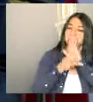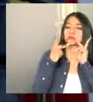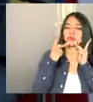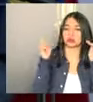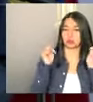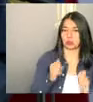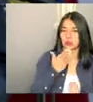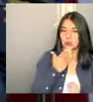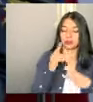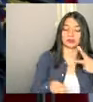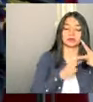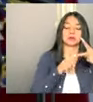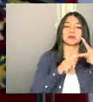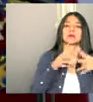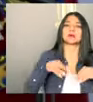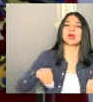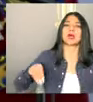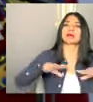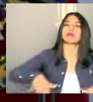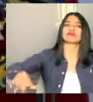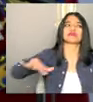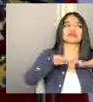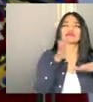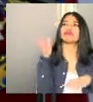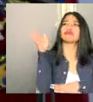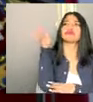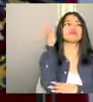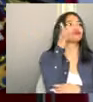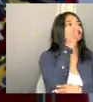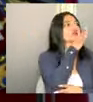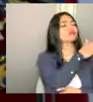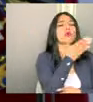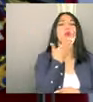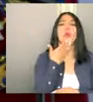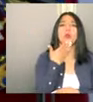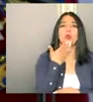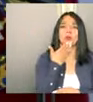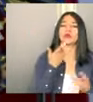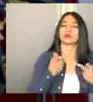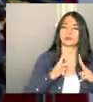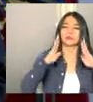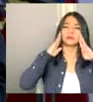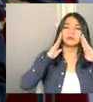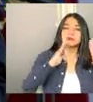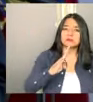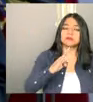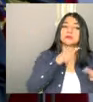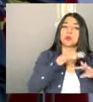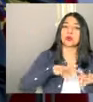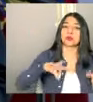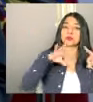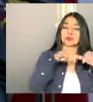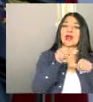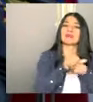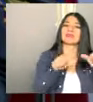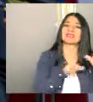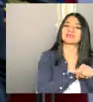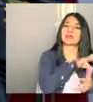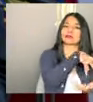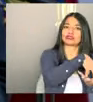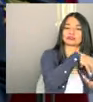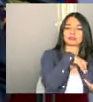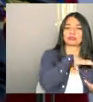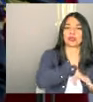Segundo, qué es lo que pasa con los territorios y la intervención en los territorios, y por lo tanto el foco de atención ahí son las administraciones zonales. Así